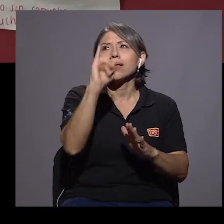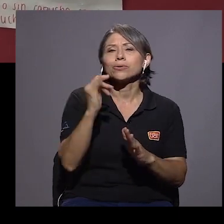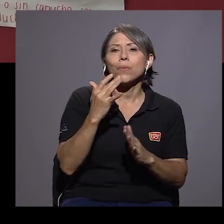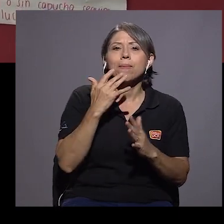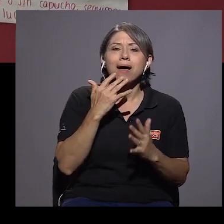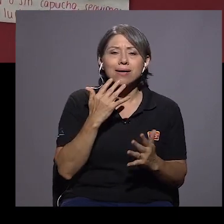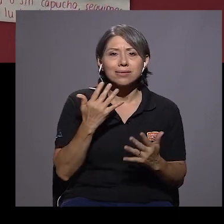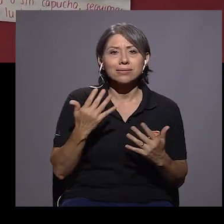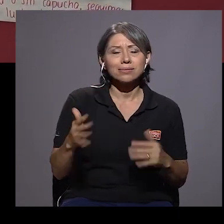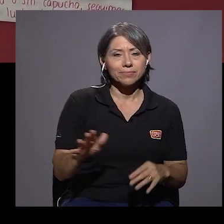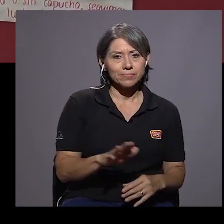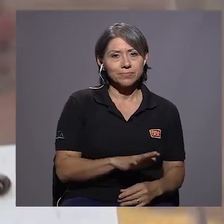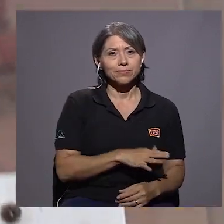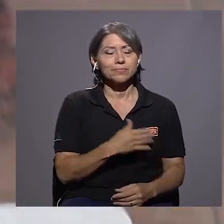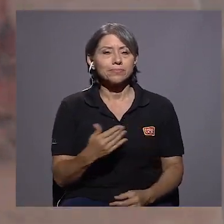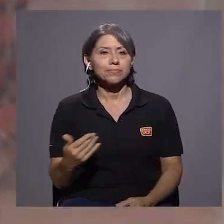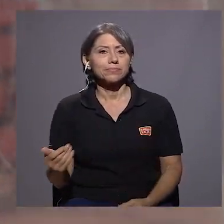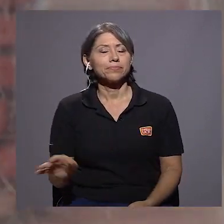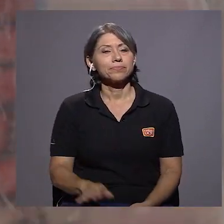más.